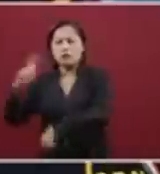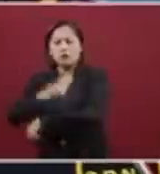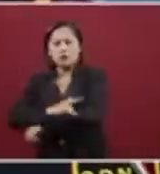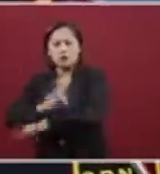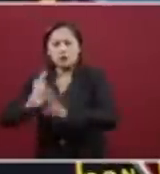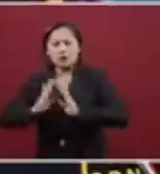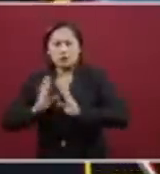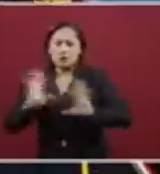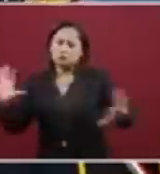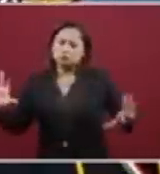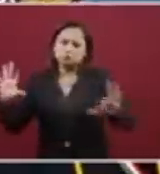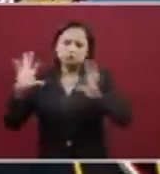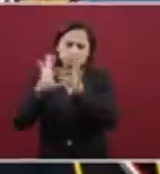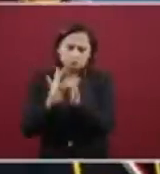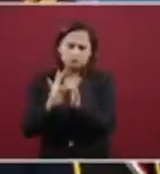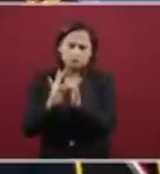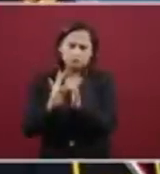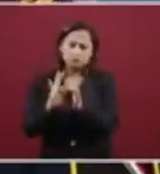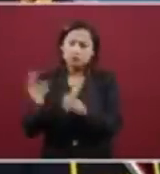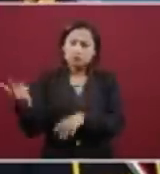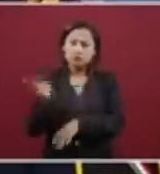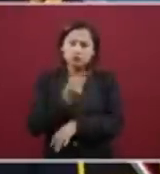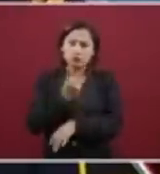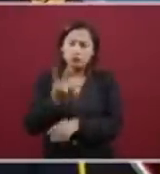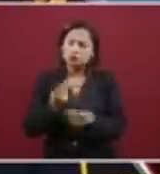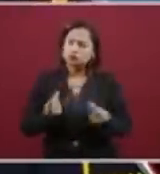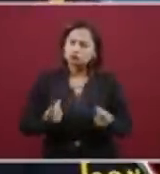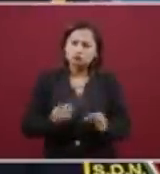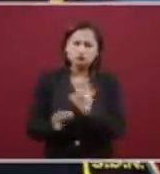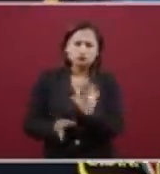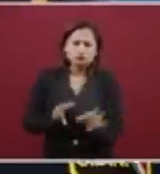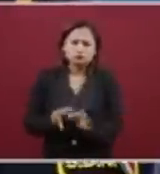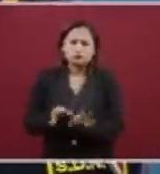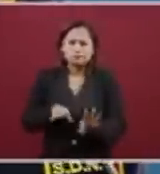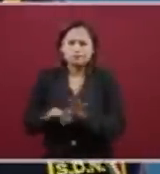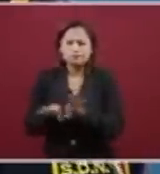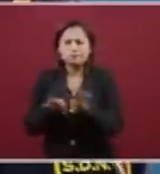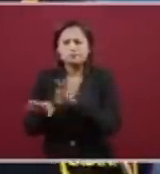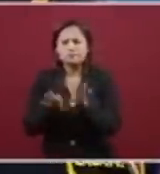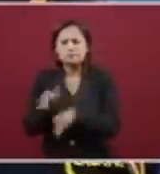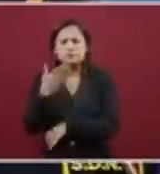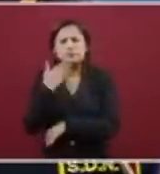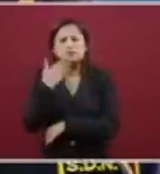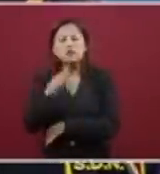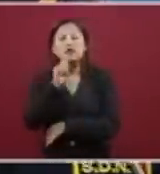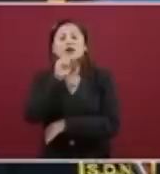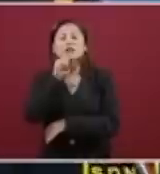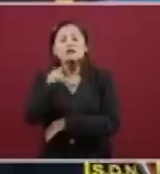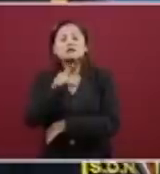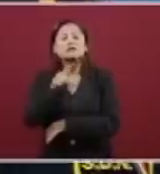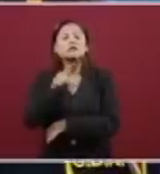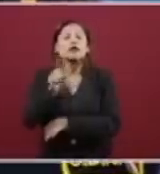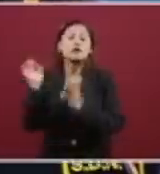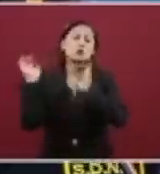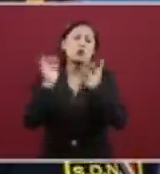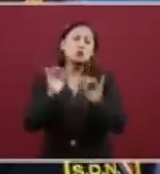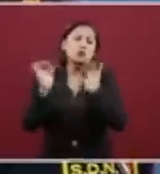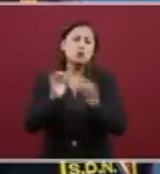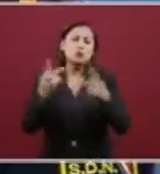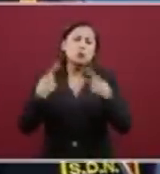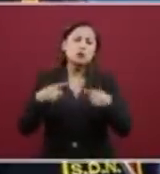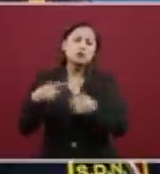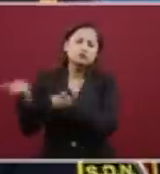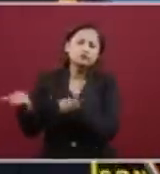eficiente y funcional en su organización y circulación en los flujos óptimos tanto de pasajeros carga aeronaves y